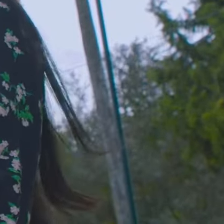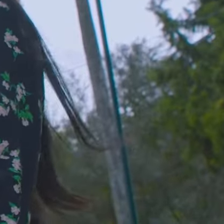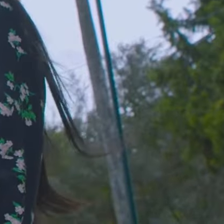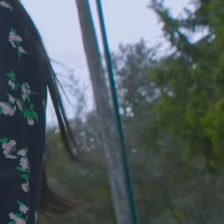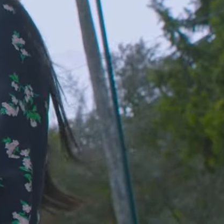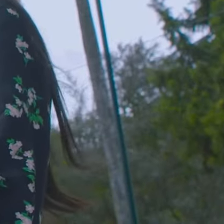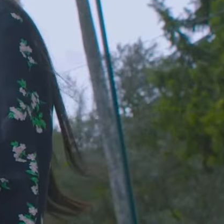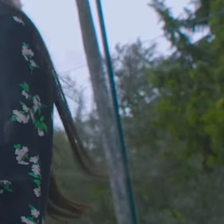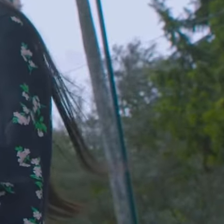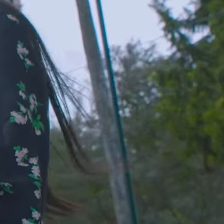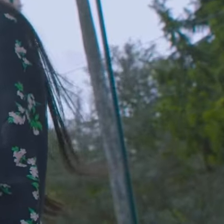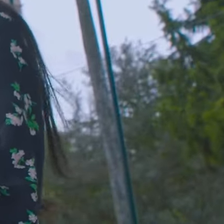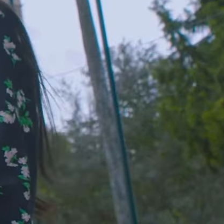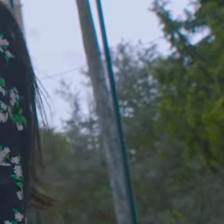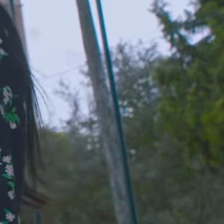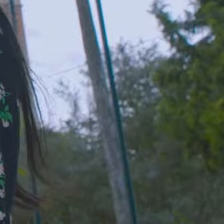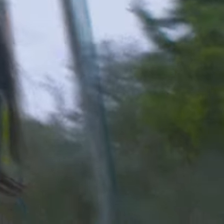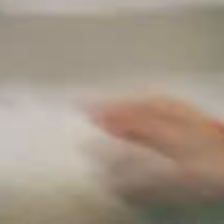petrificado de Puyango?